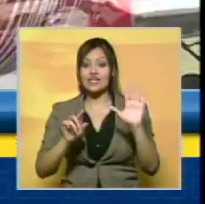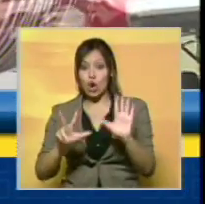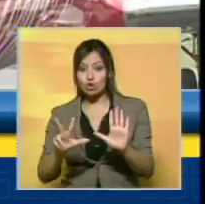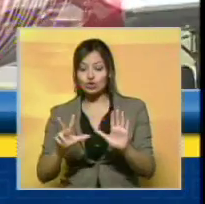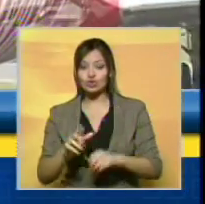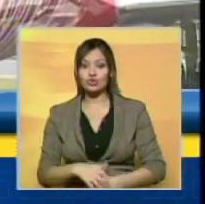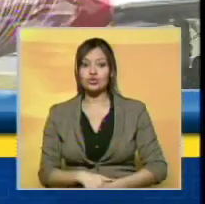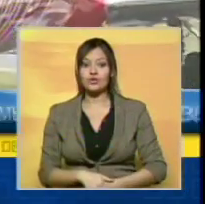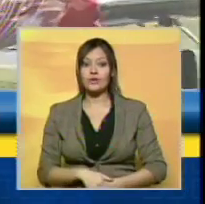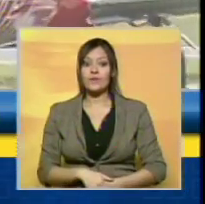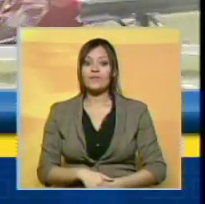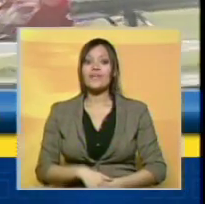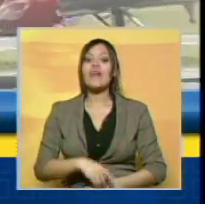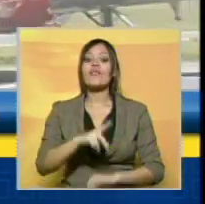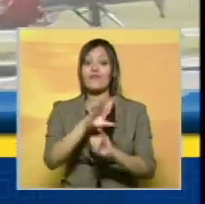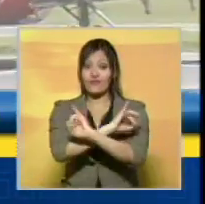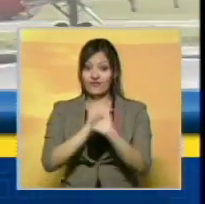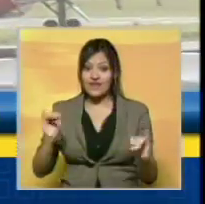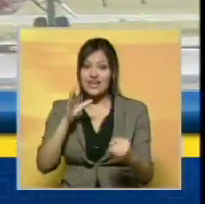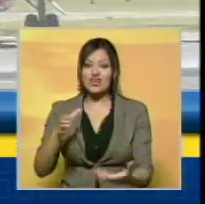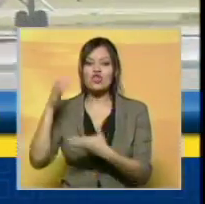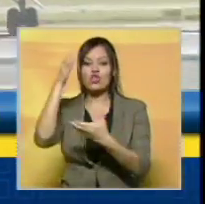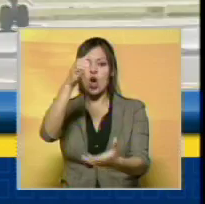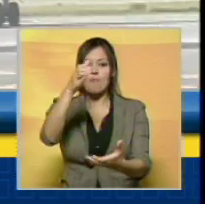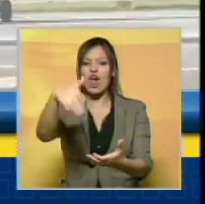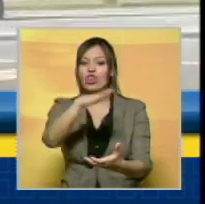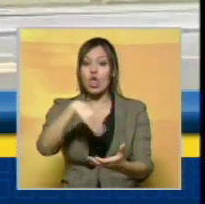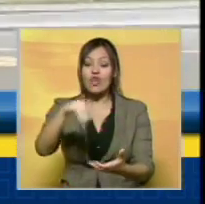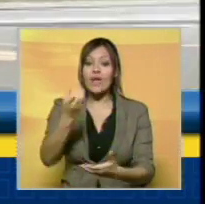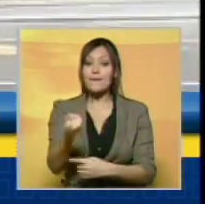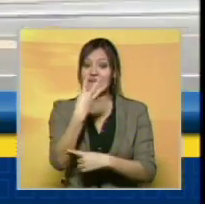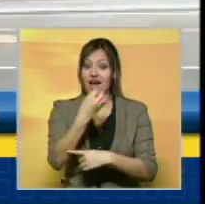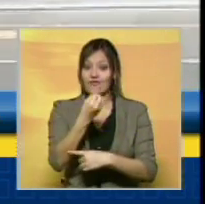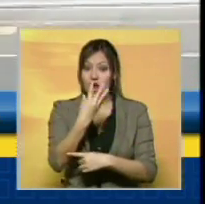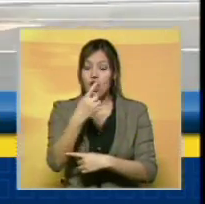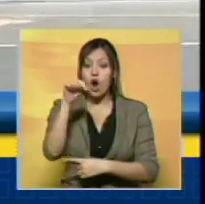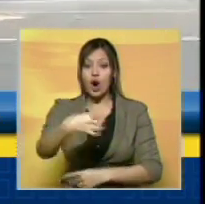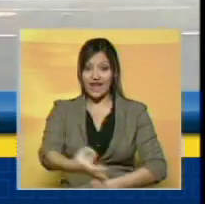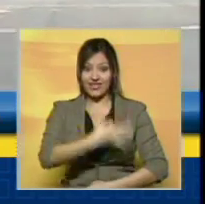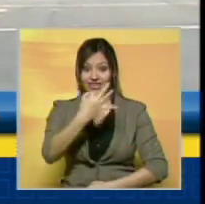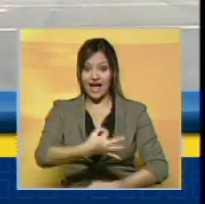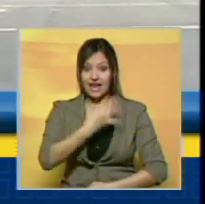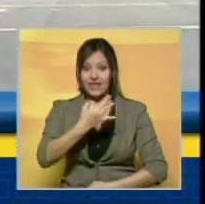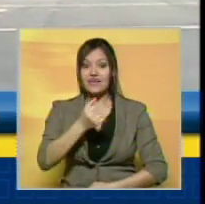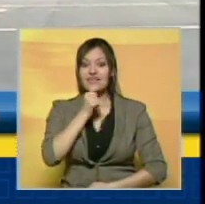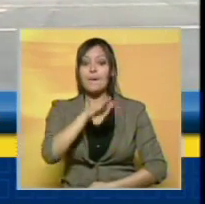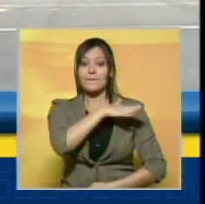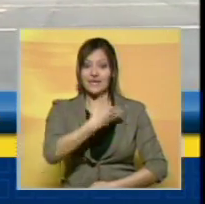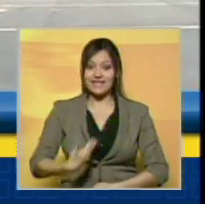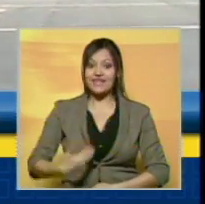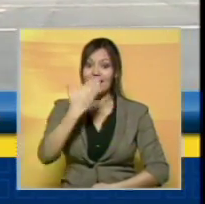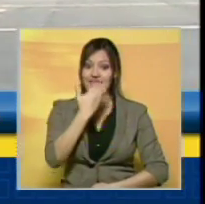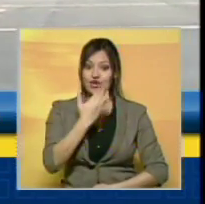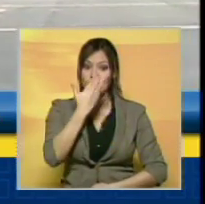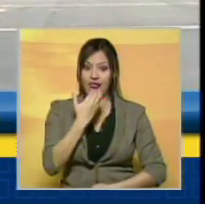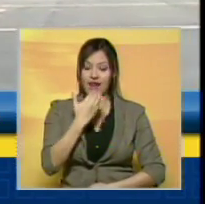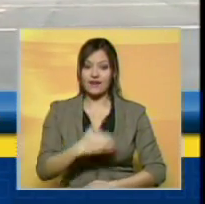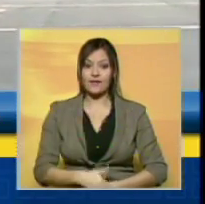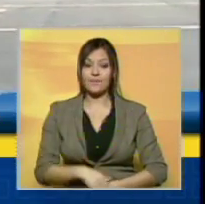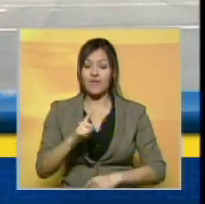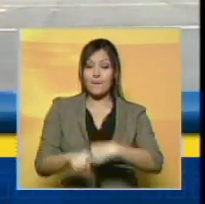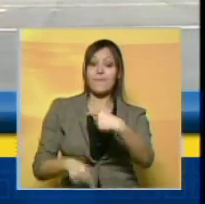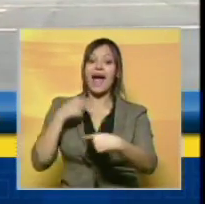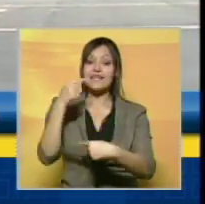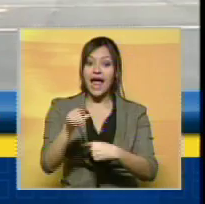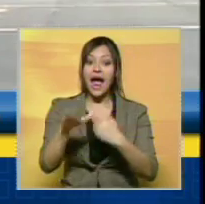Después del aeropuerto, la siguiente parada de la Copa será el Palacio de Miraflores, esta tarde, donde será recibida por el presidente Nicolás Maduro. A partir de